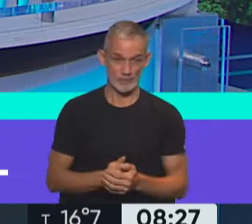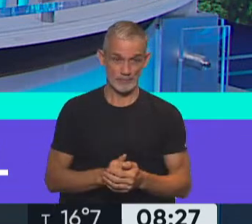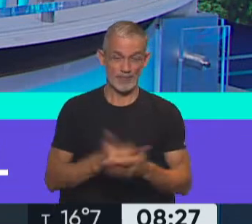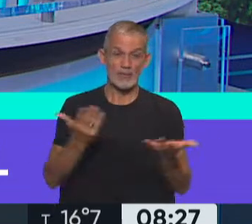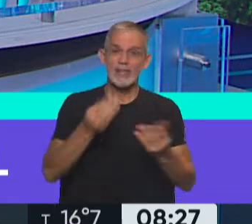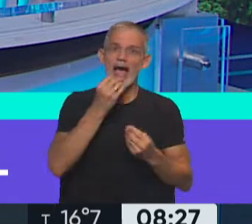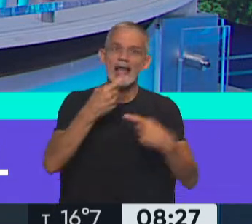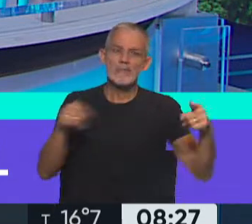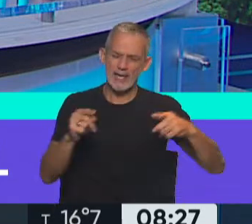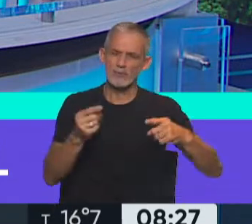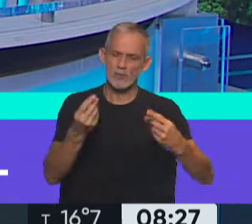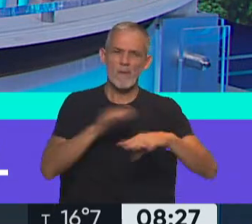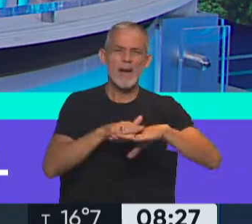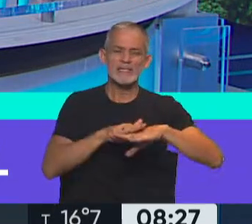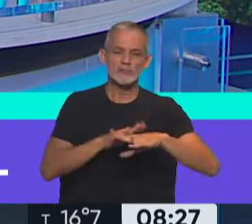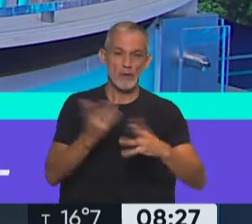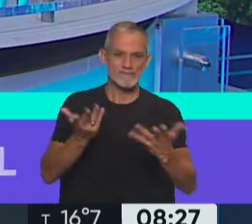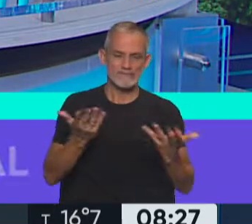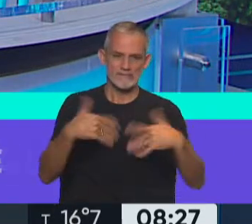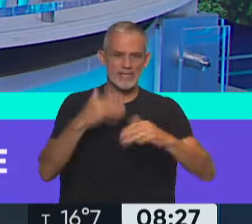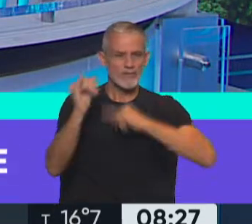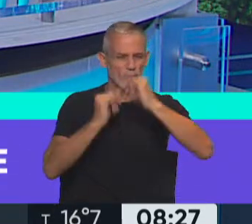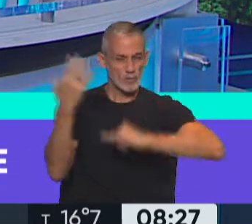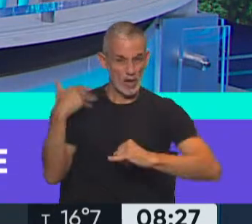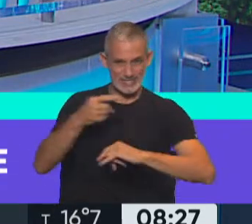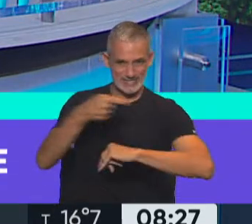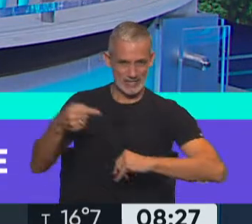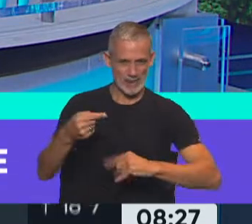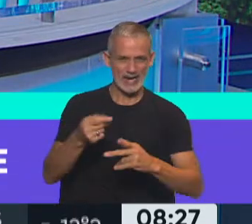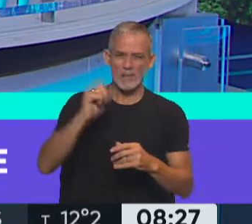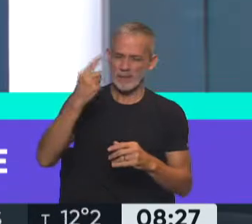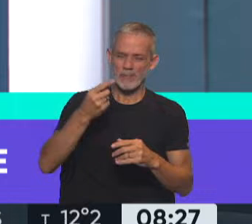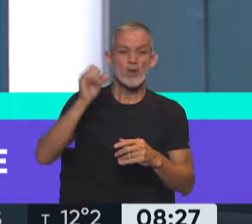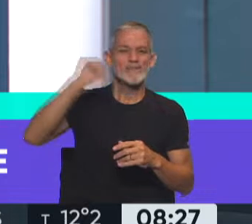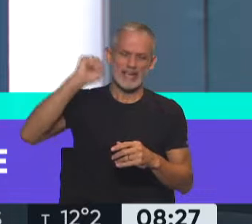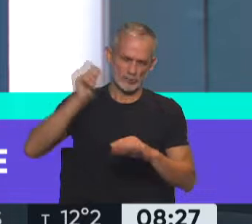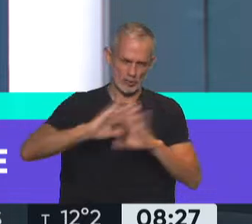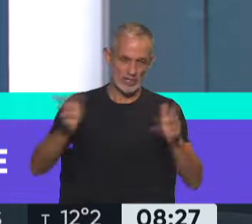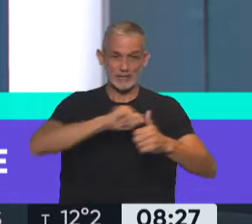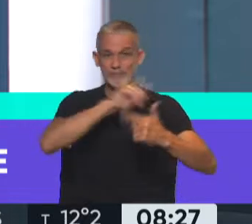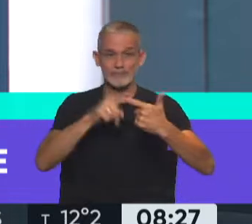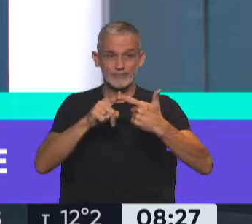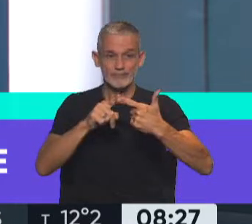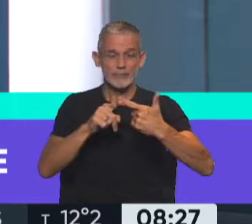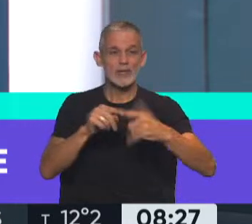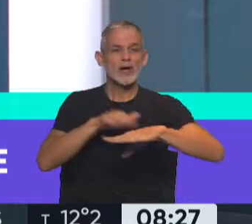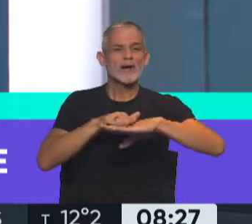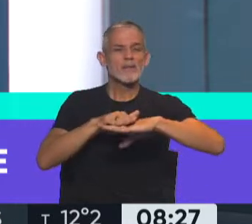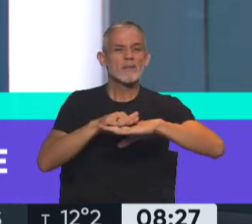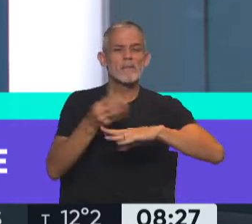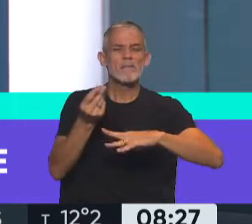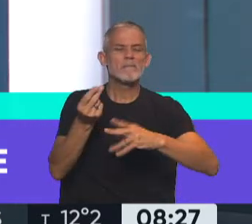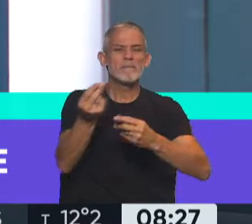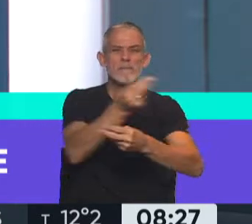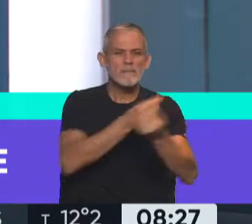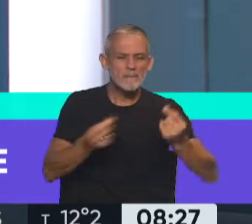básica de alimentos, sobre todo, ¿no? Sí, datos demoledores que se conocieron esta semana. Primero hablamos de inflación y ahora tenemos que hablar de canasta básica